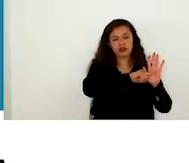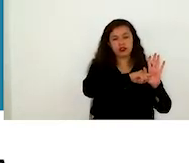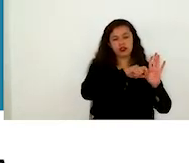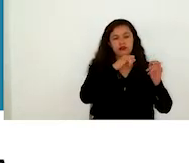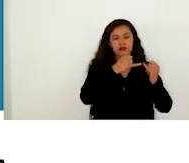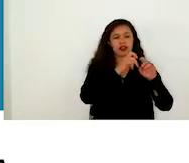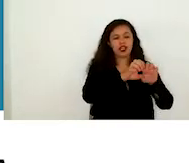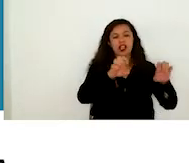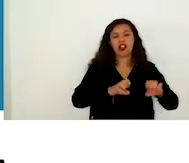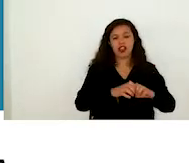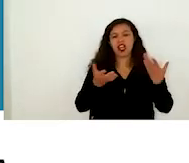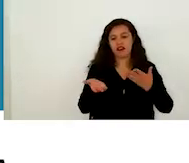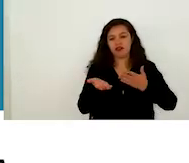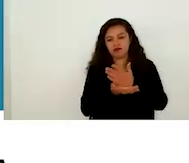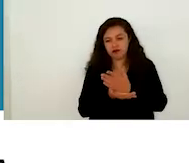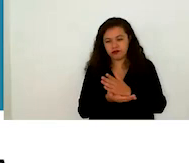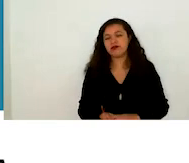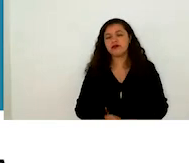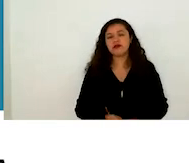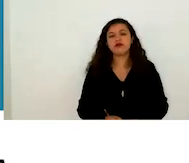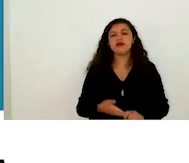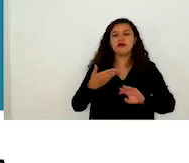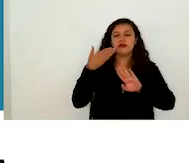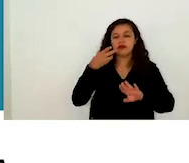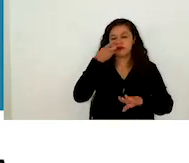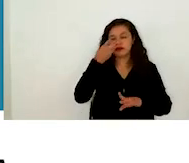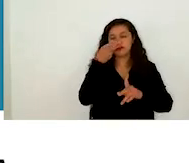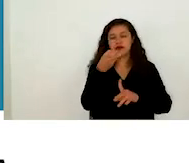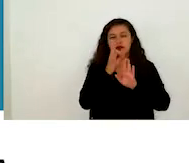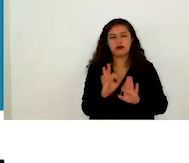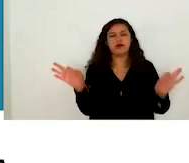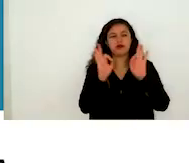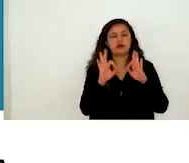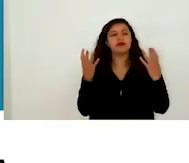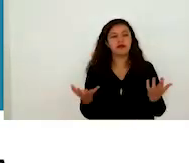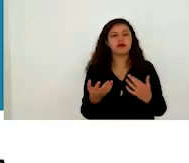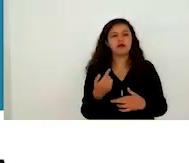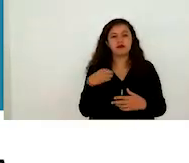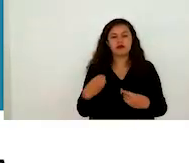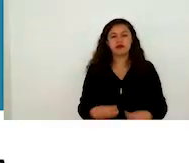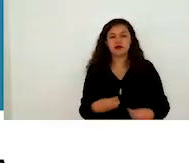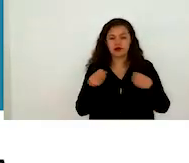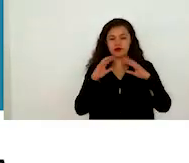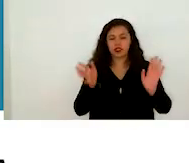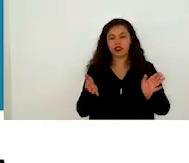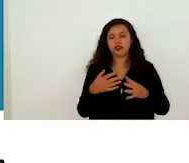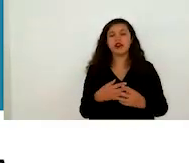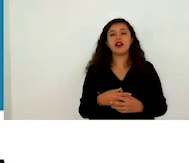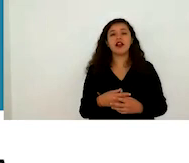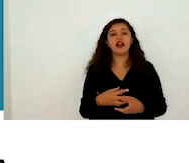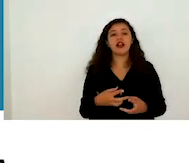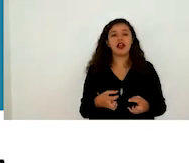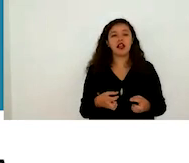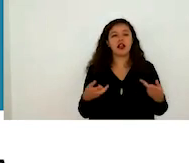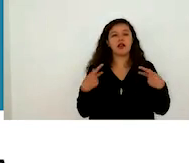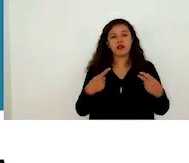equipo la actitud y tú comentaba hasta hace rato y es bien importante mucha de yo he vivido y la persona no puede comer